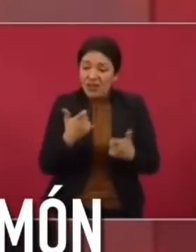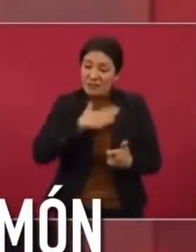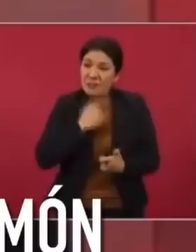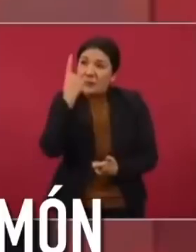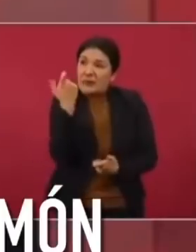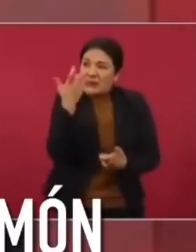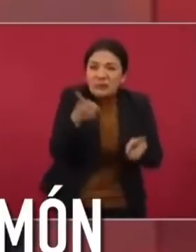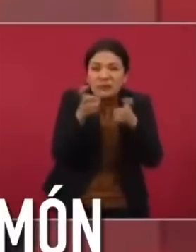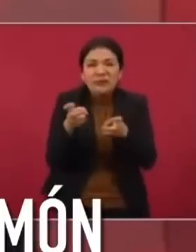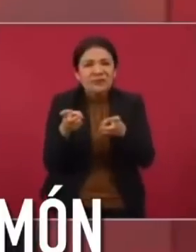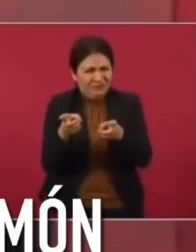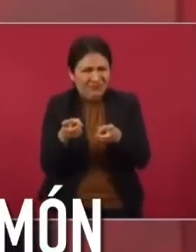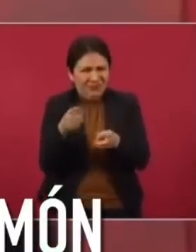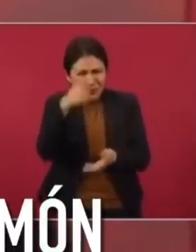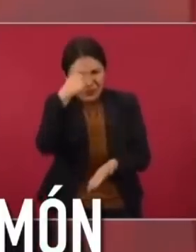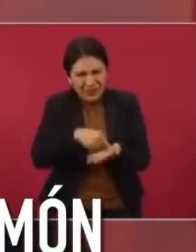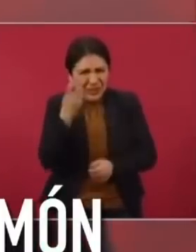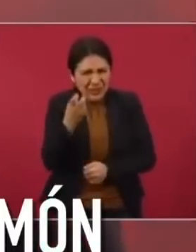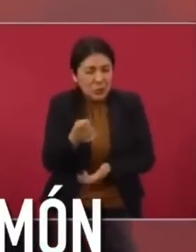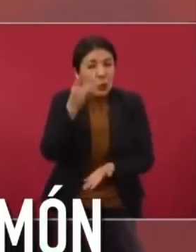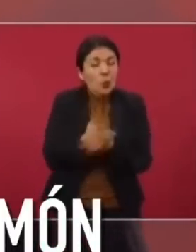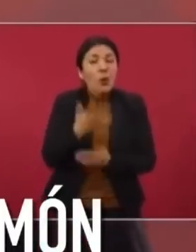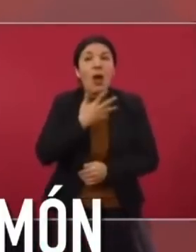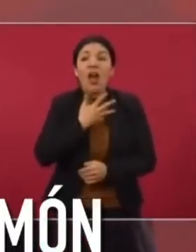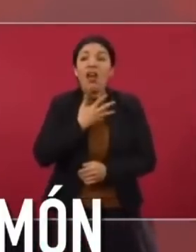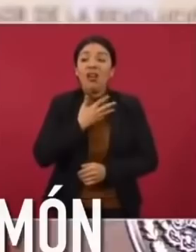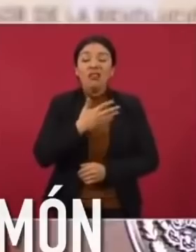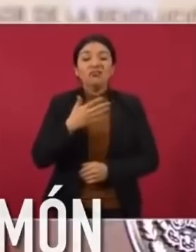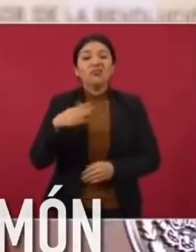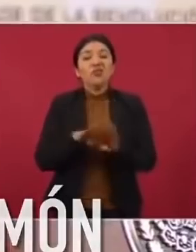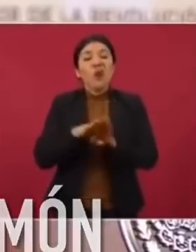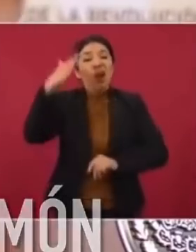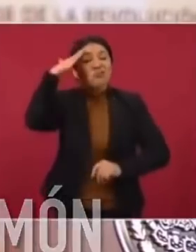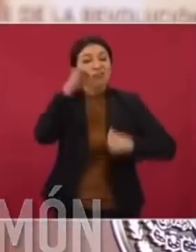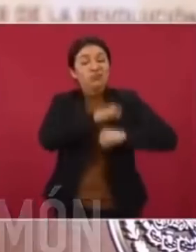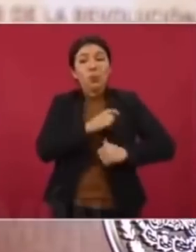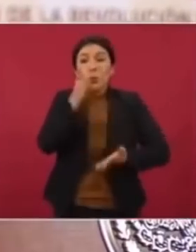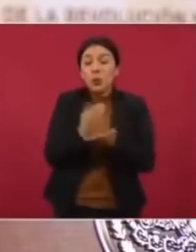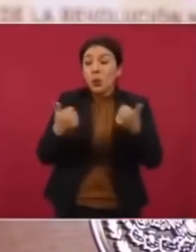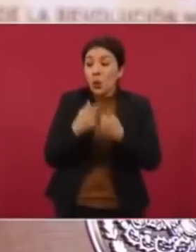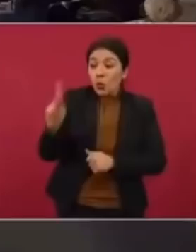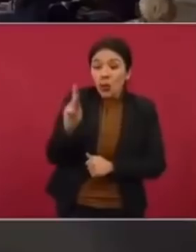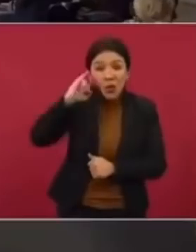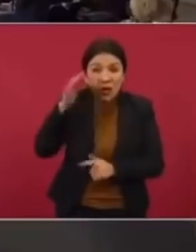Porque ustedes creen que el cacicazgo solo se da en el mestizaje, ¿no?